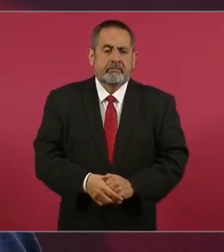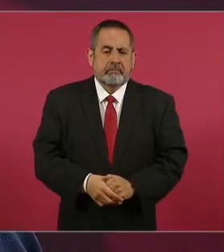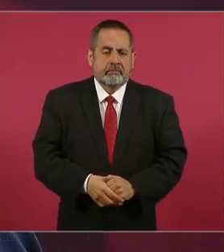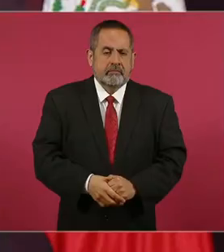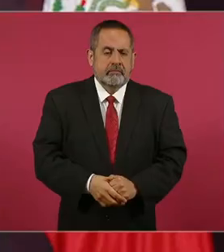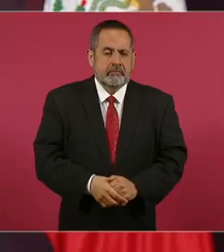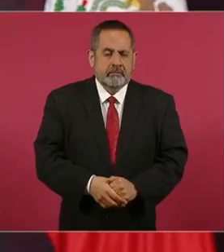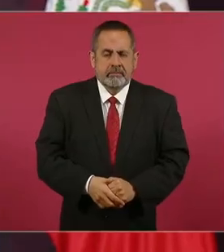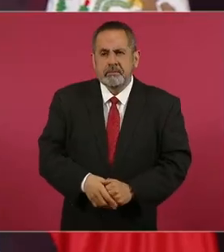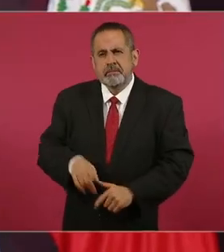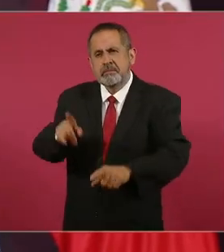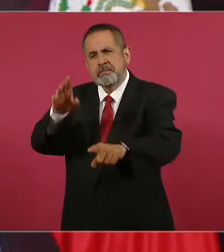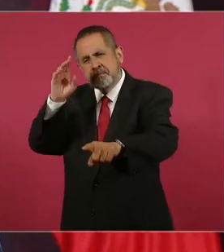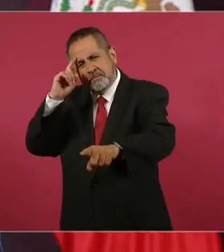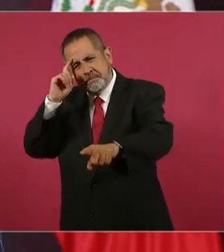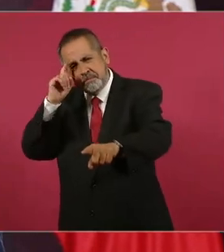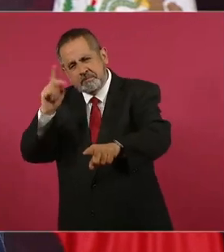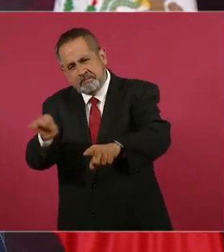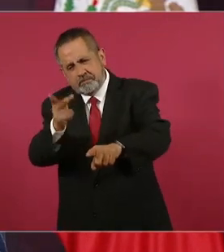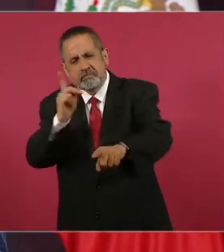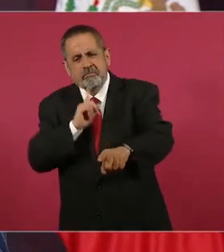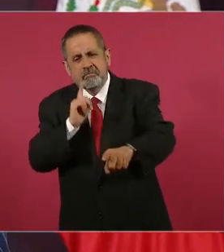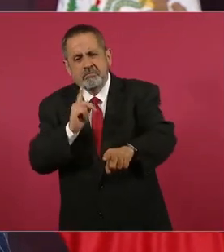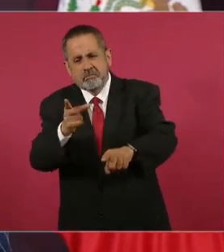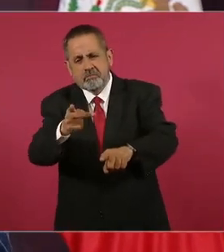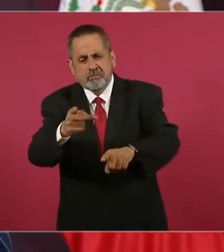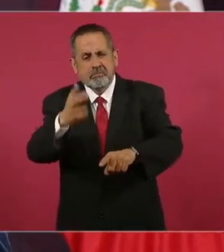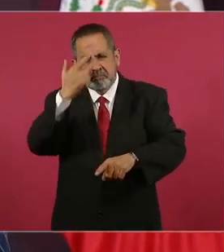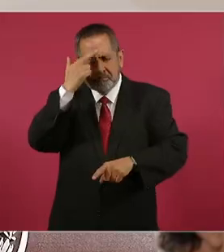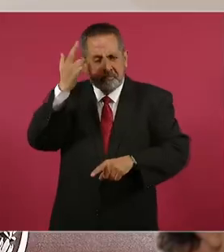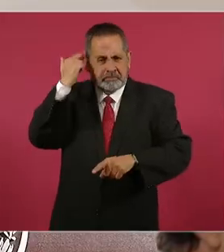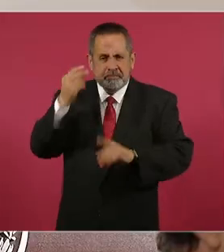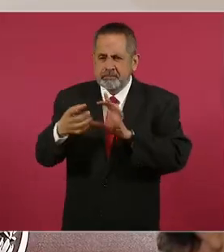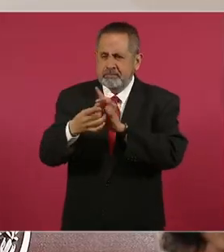Pero lo considero un movimiento alejado a lo que usted ha marcado. Ya